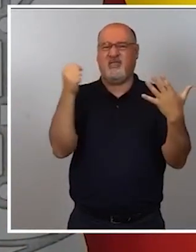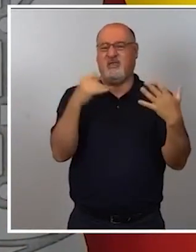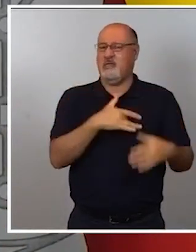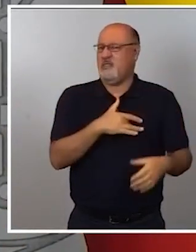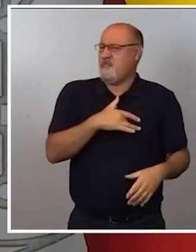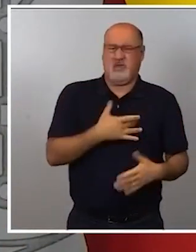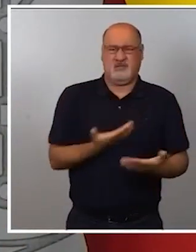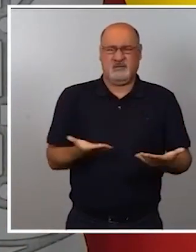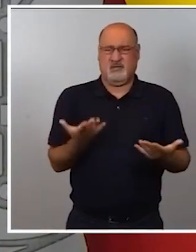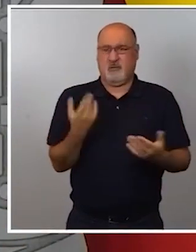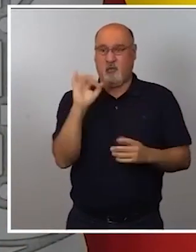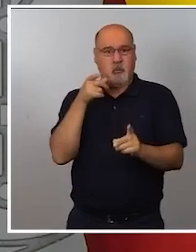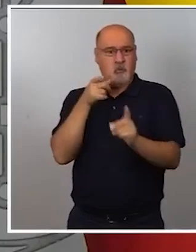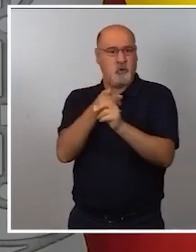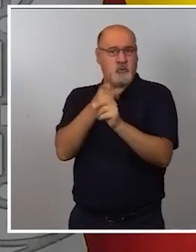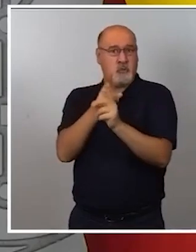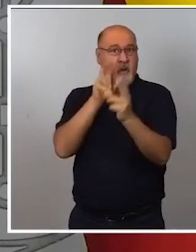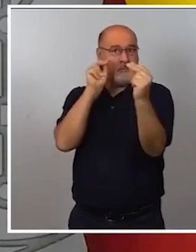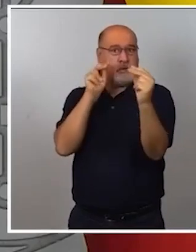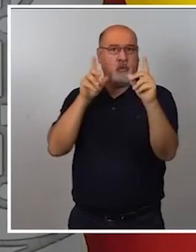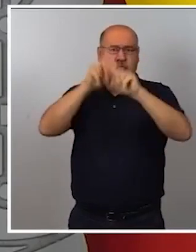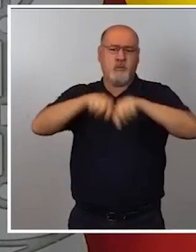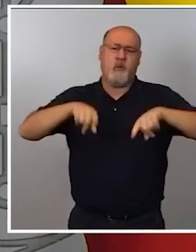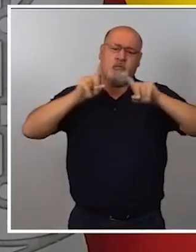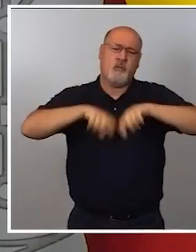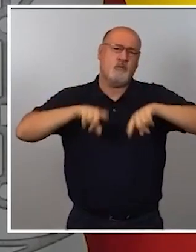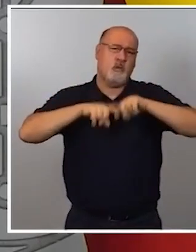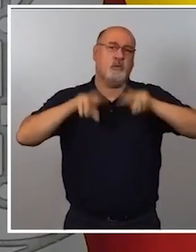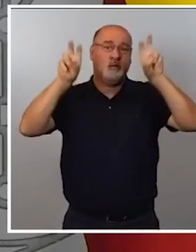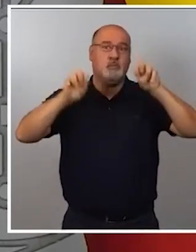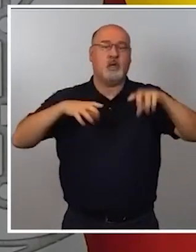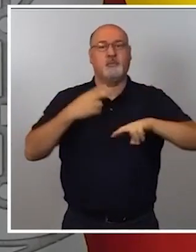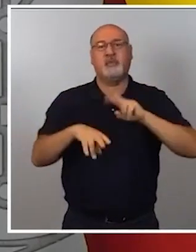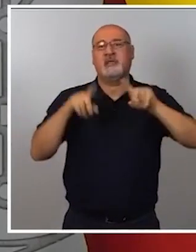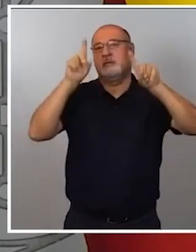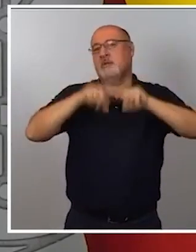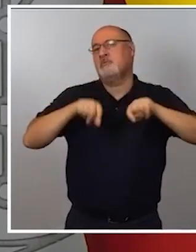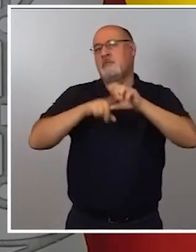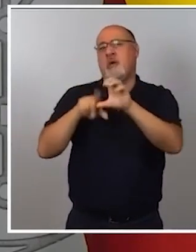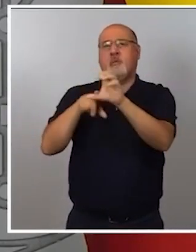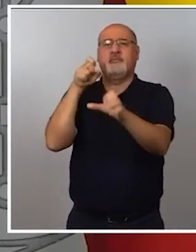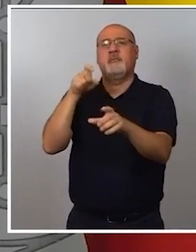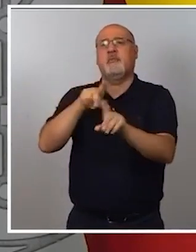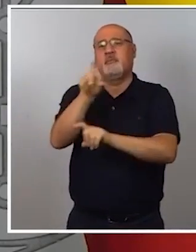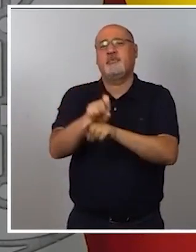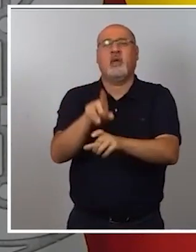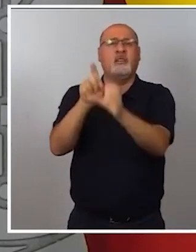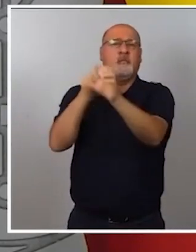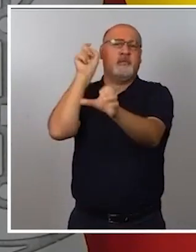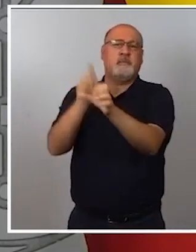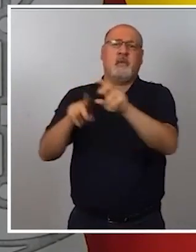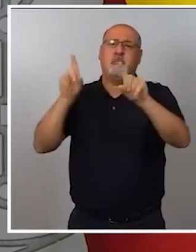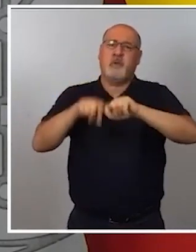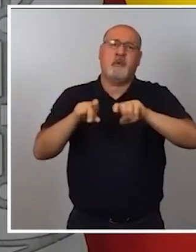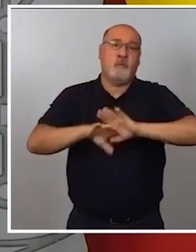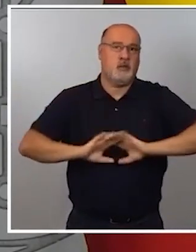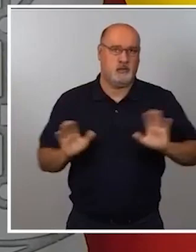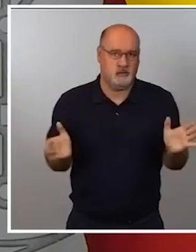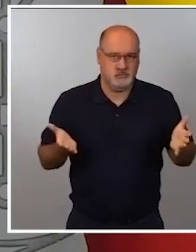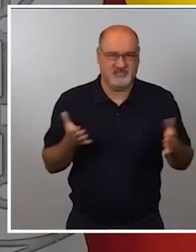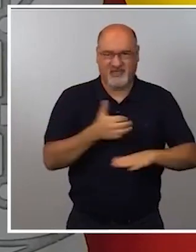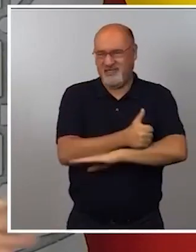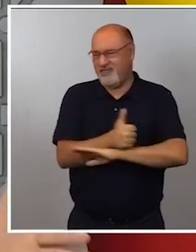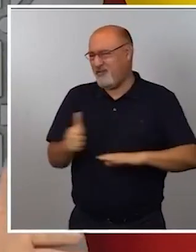se hablaba e que se ponía na agenda política era o asunto soberanista ou da independencia e que os cidadanos e cidadanas de